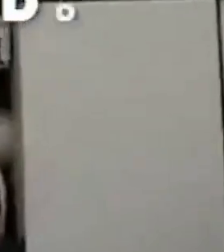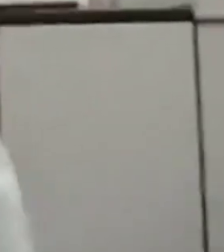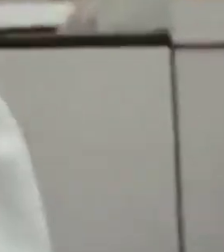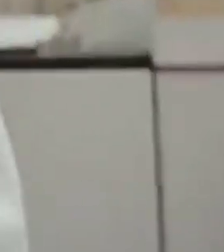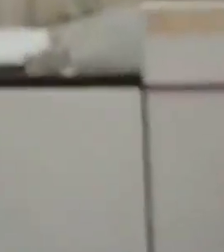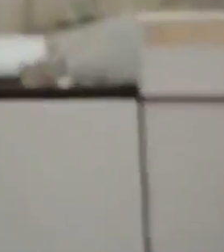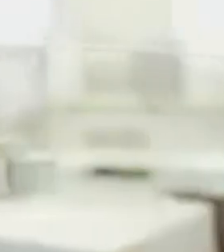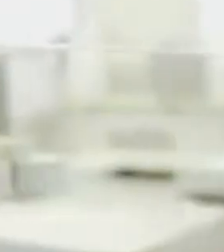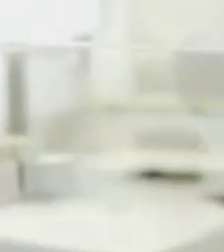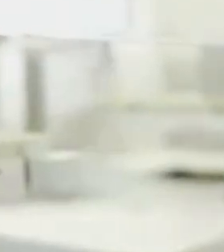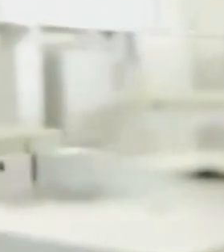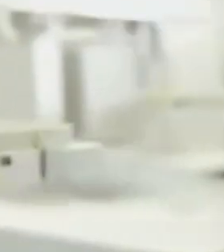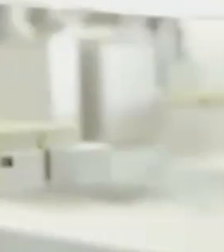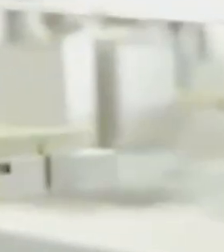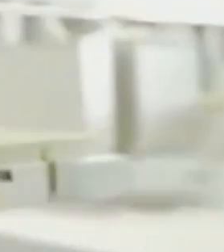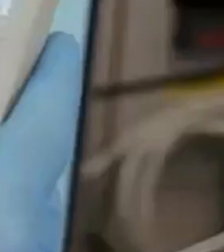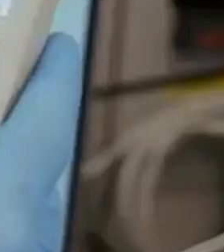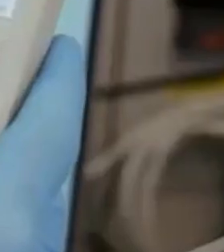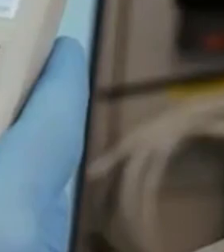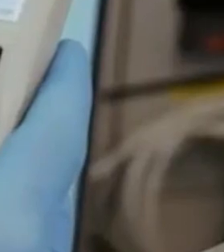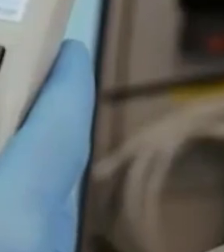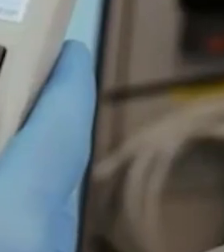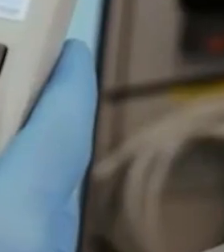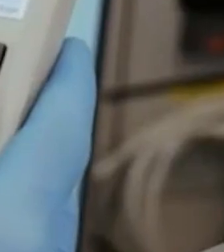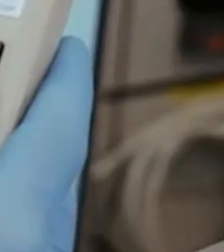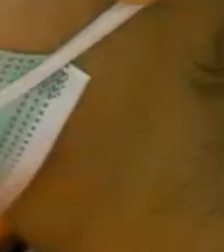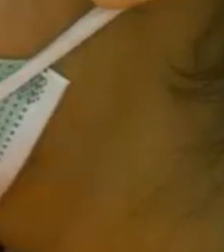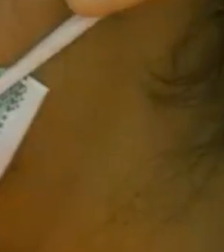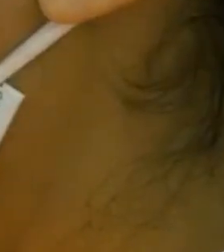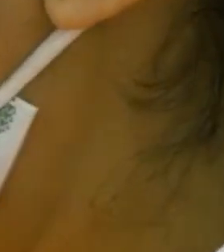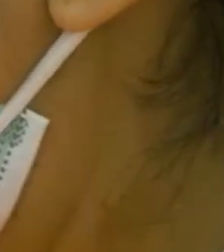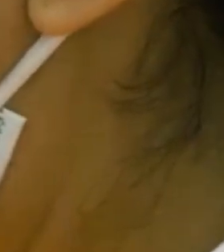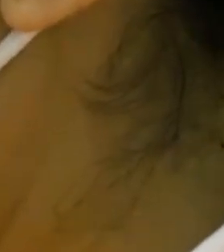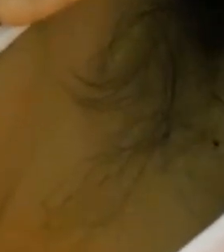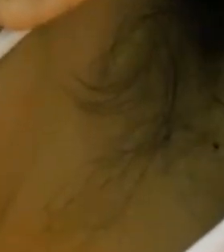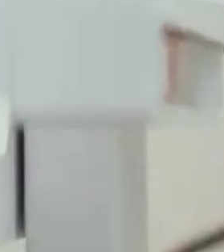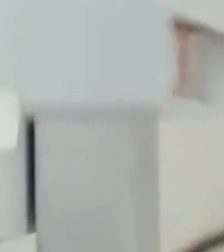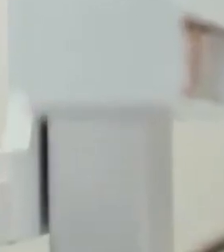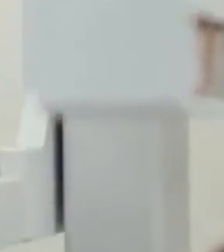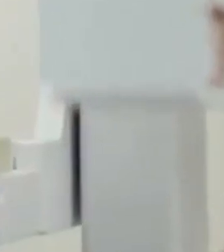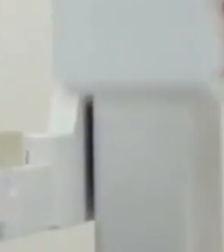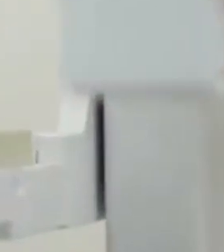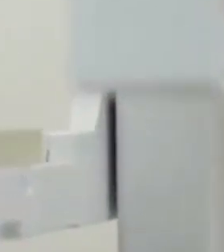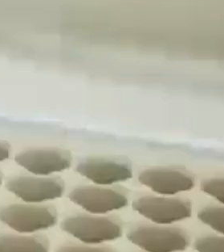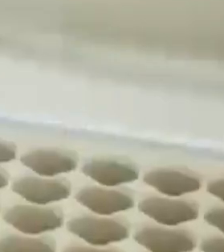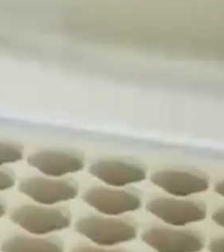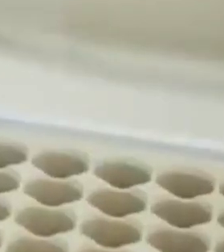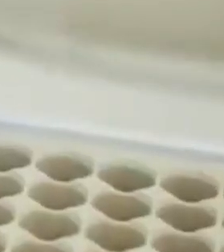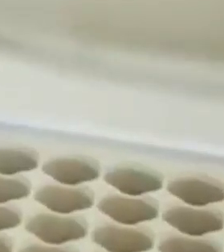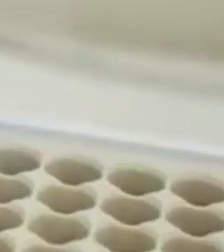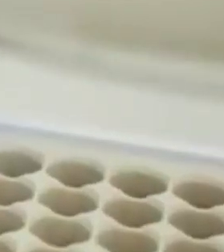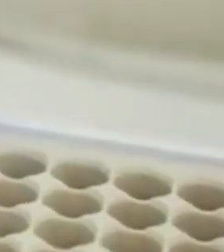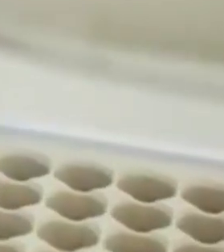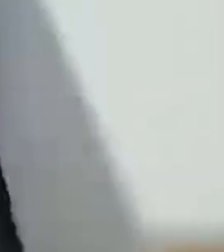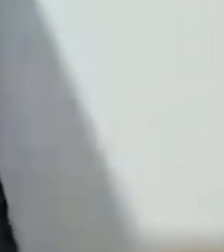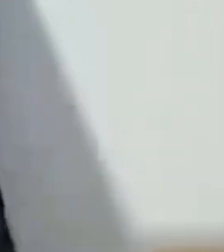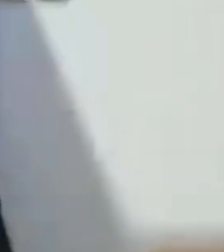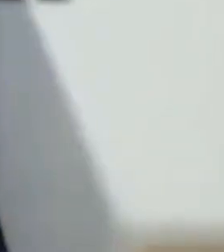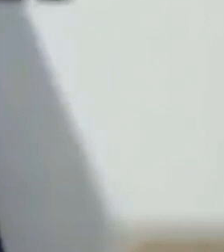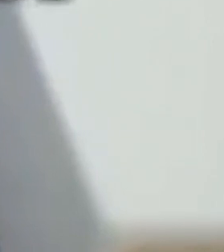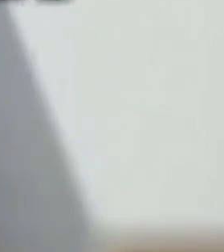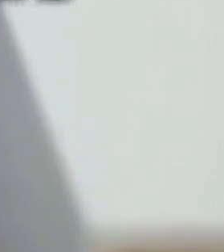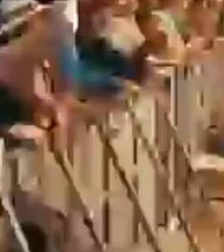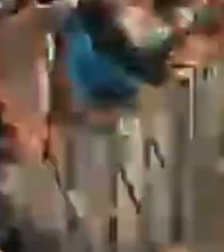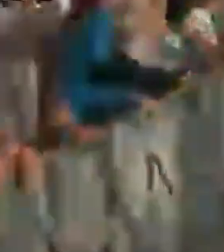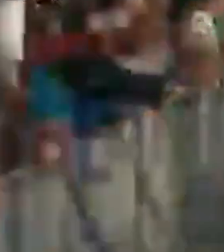dinero. Ellos invierten mucho dinero en publicidad. Se registra que en el 2020 gastaron en total